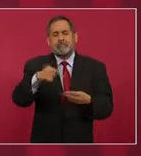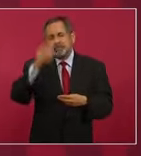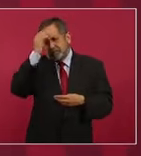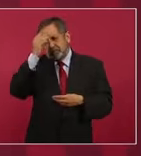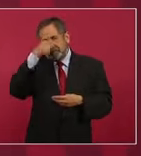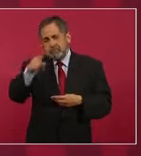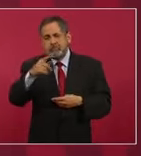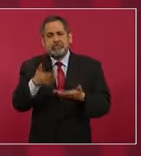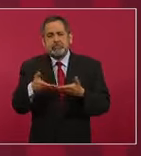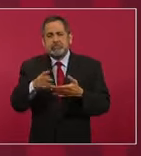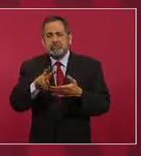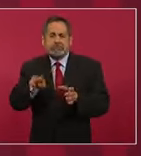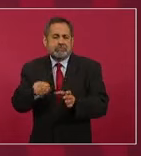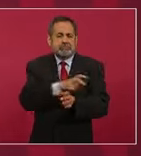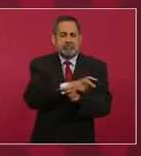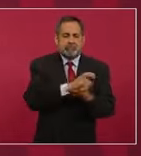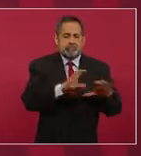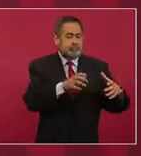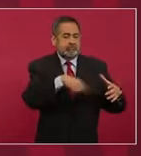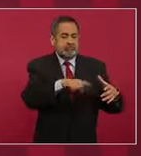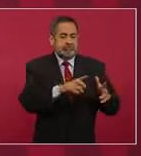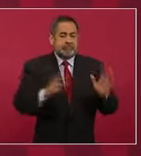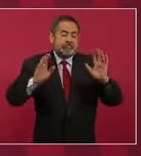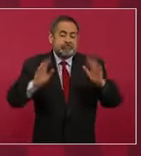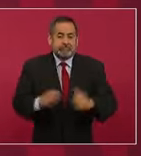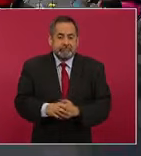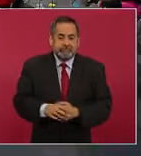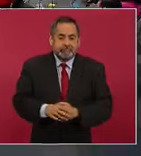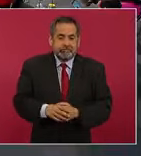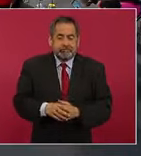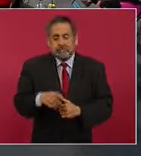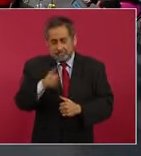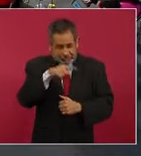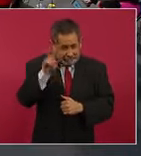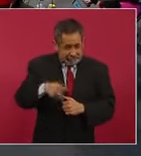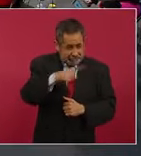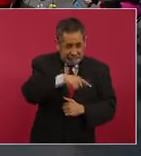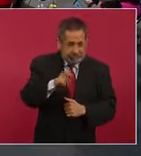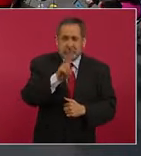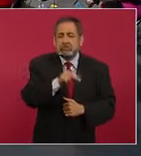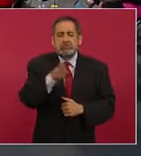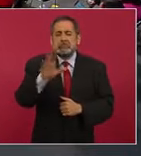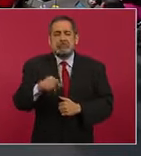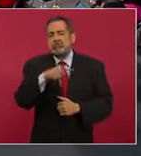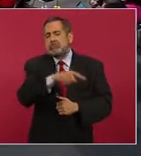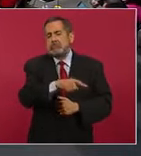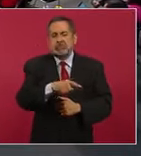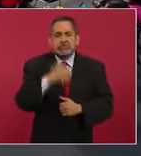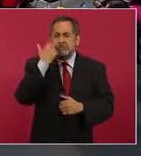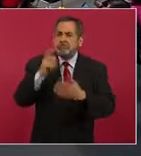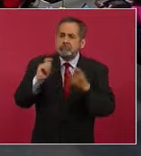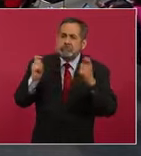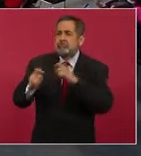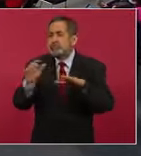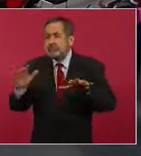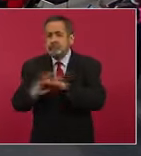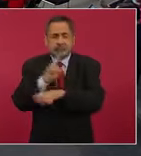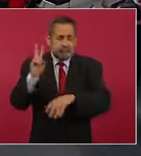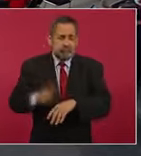ahora tengan esta actitud? No, es que ellos nunca han buscado la transformación del país.